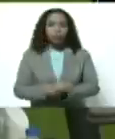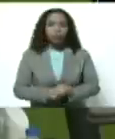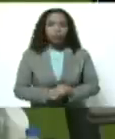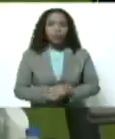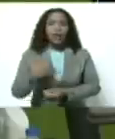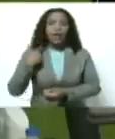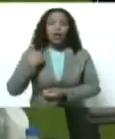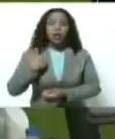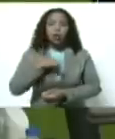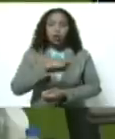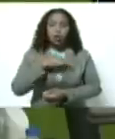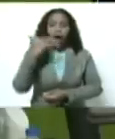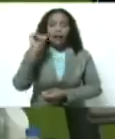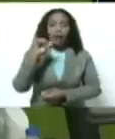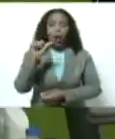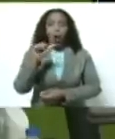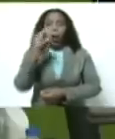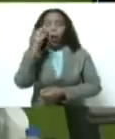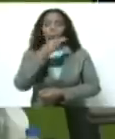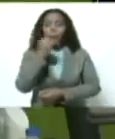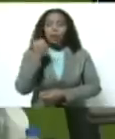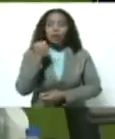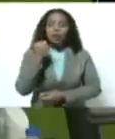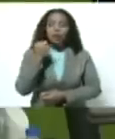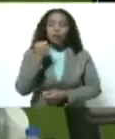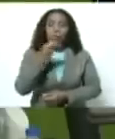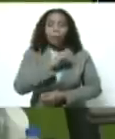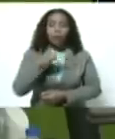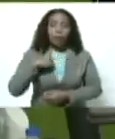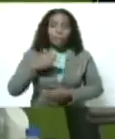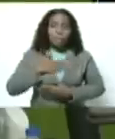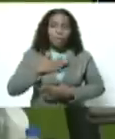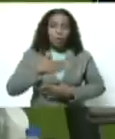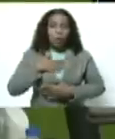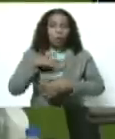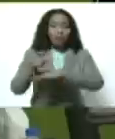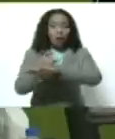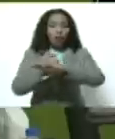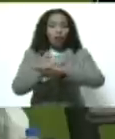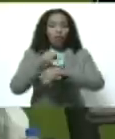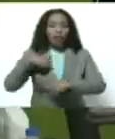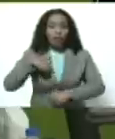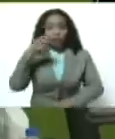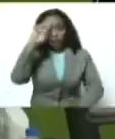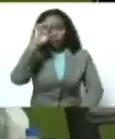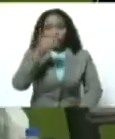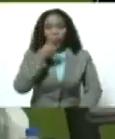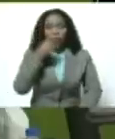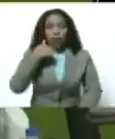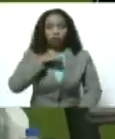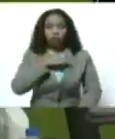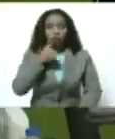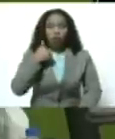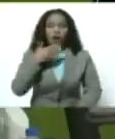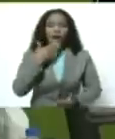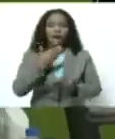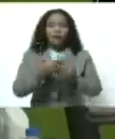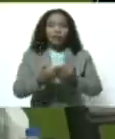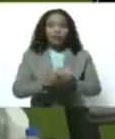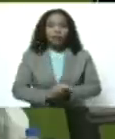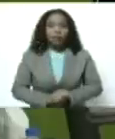Tienen el compromiso personal mío y el de mi gobierno y del Partido Laborista de Dominica. Estamos muy